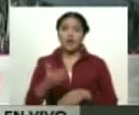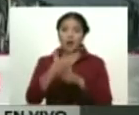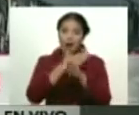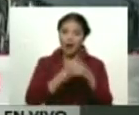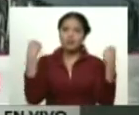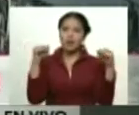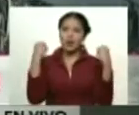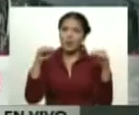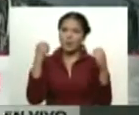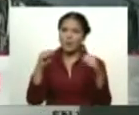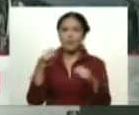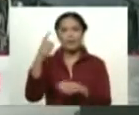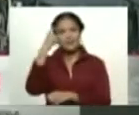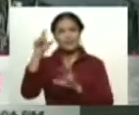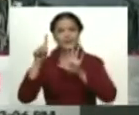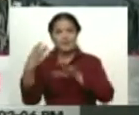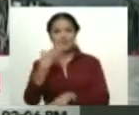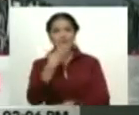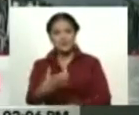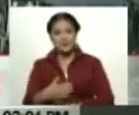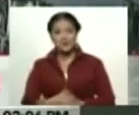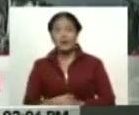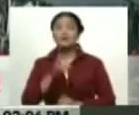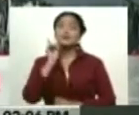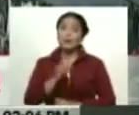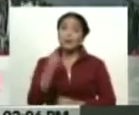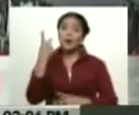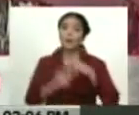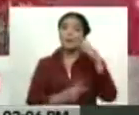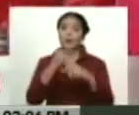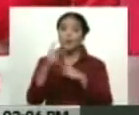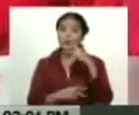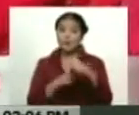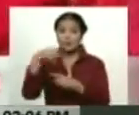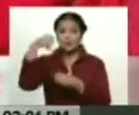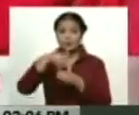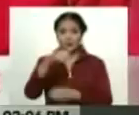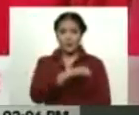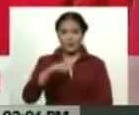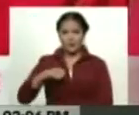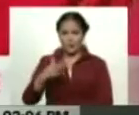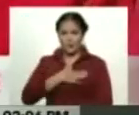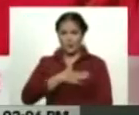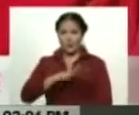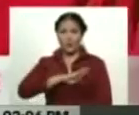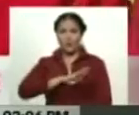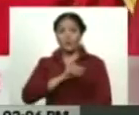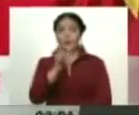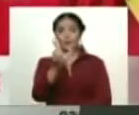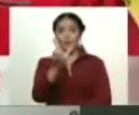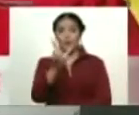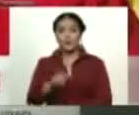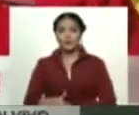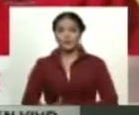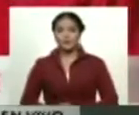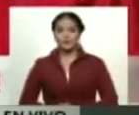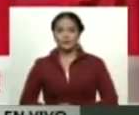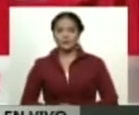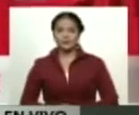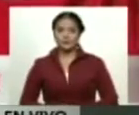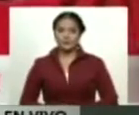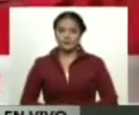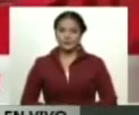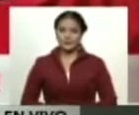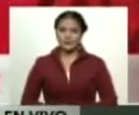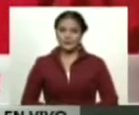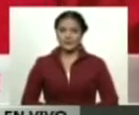para la elección del 6 de diciembre y también cuando se realizó el proceso de comicios internos para el Partido Socialista Unido de